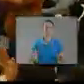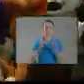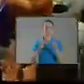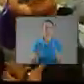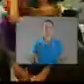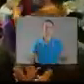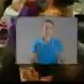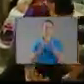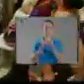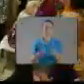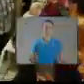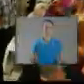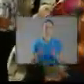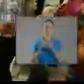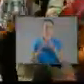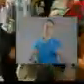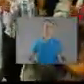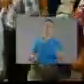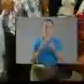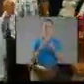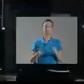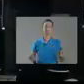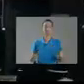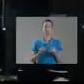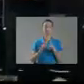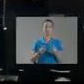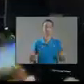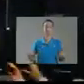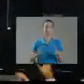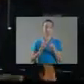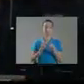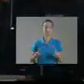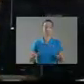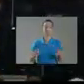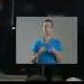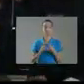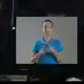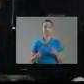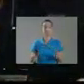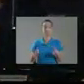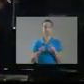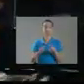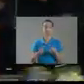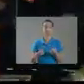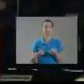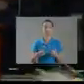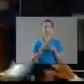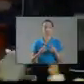Oh, sí.